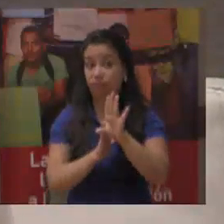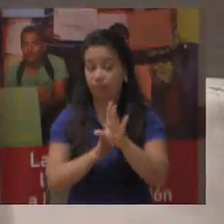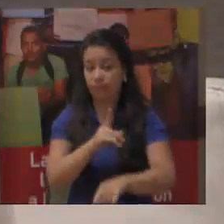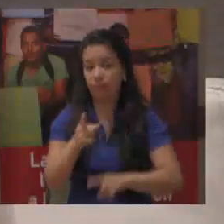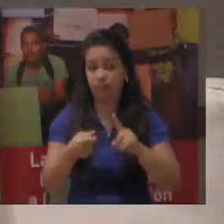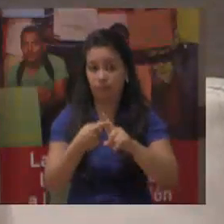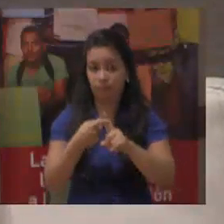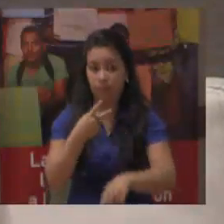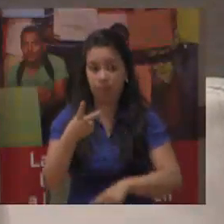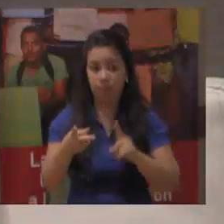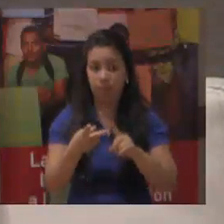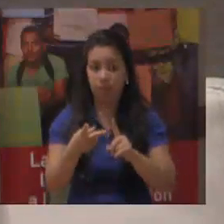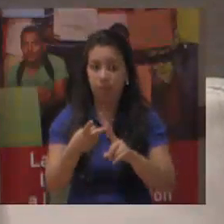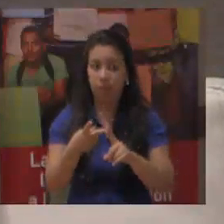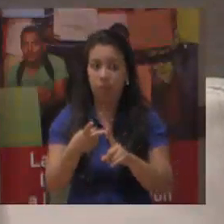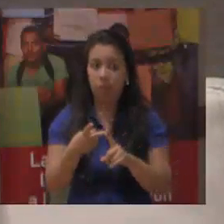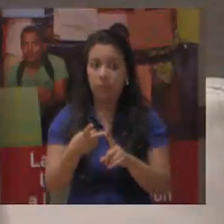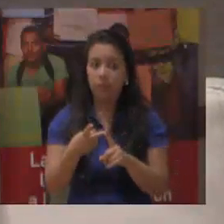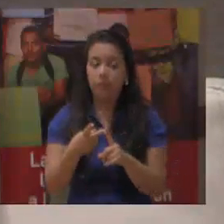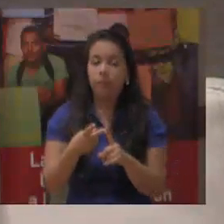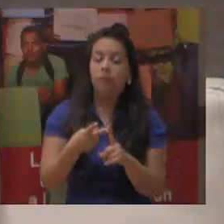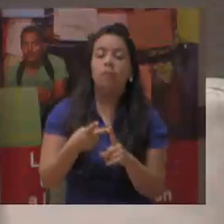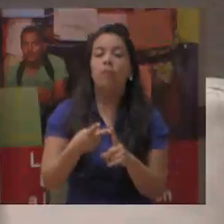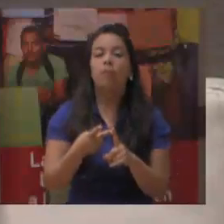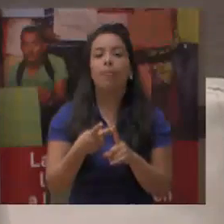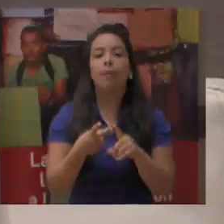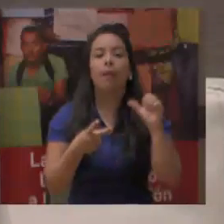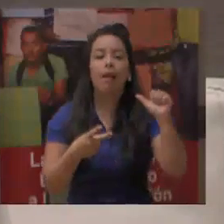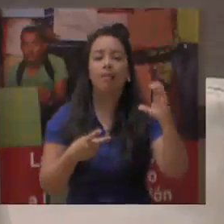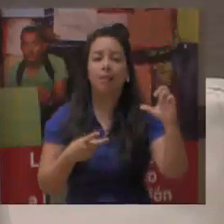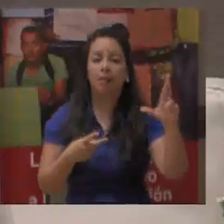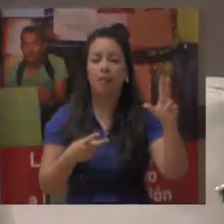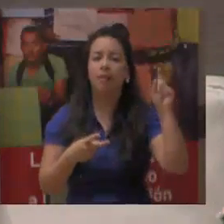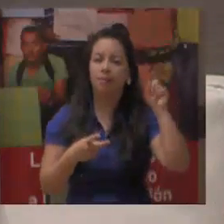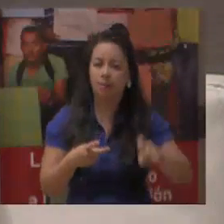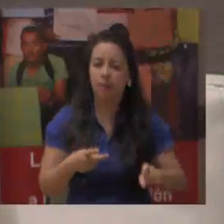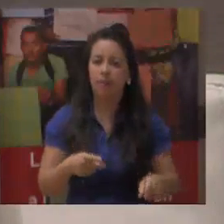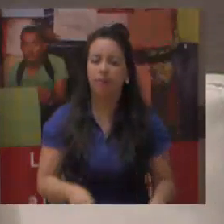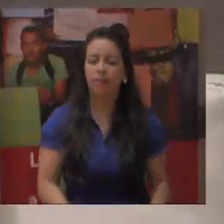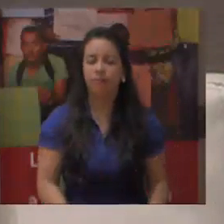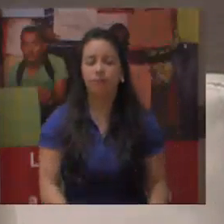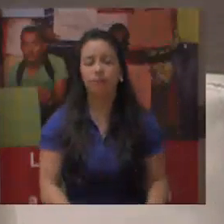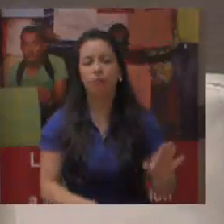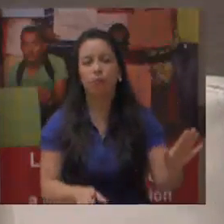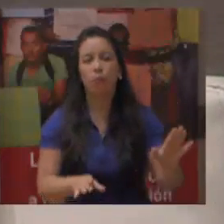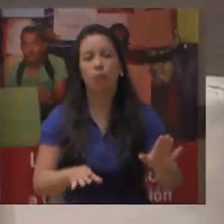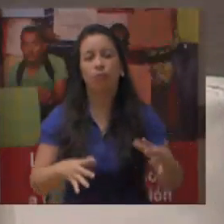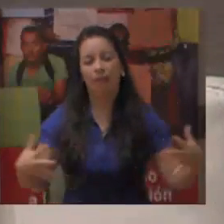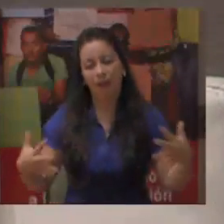Segundo, creo que desde la agencia tiene que seguir con el liderazgo de articular al sector privado.